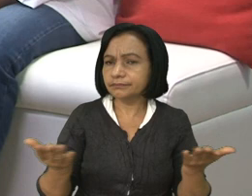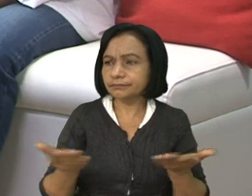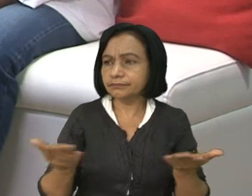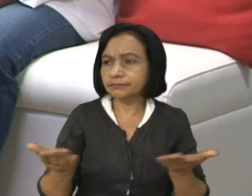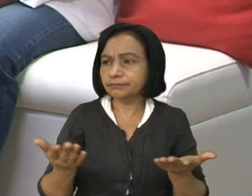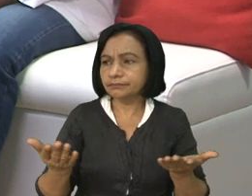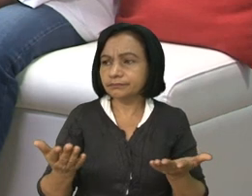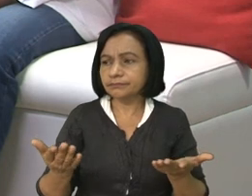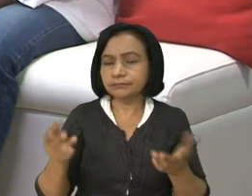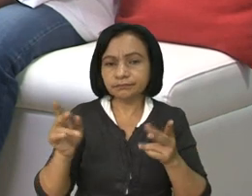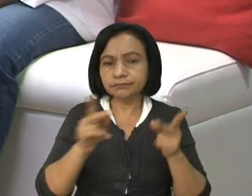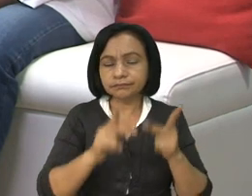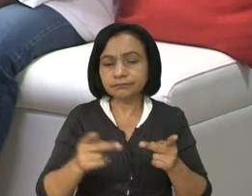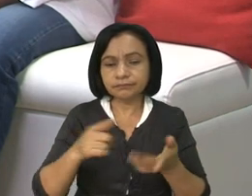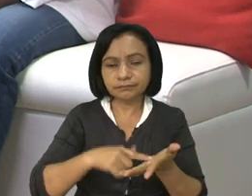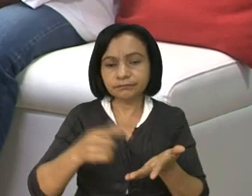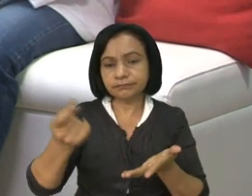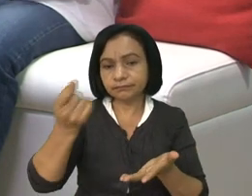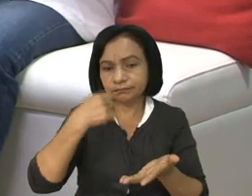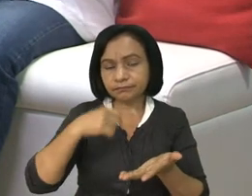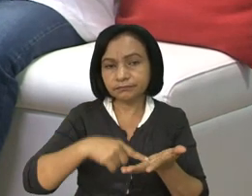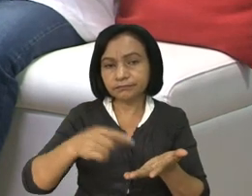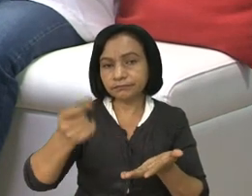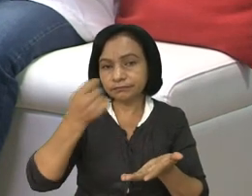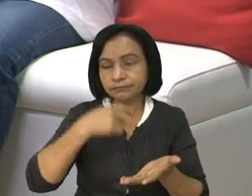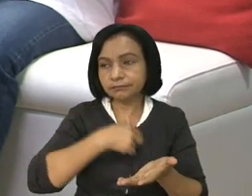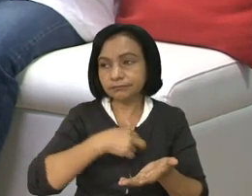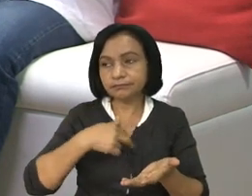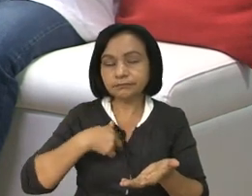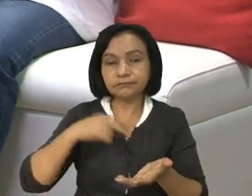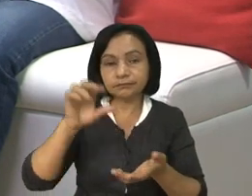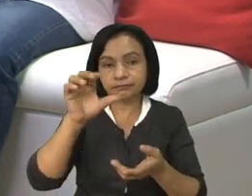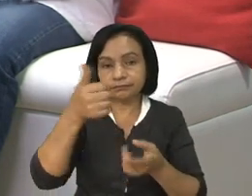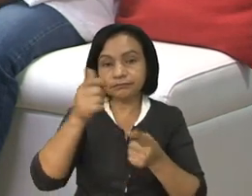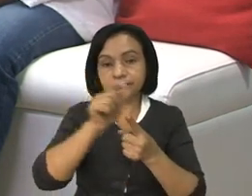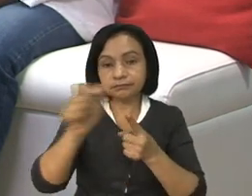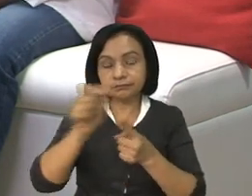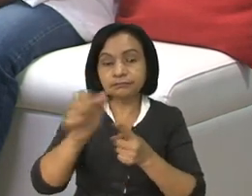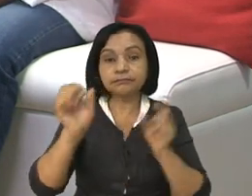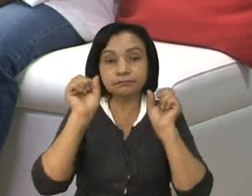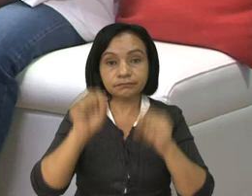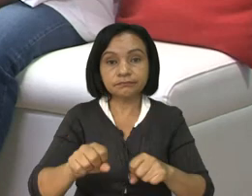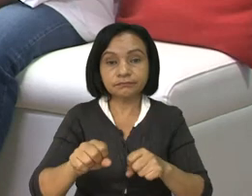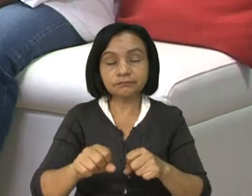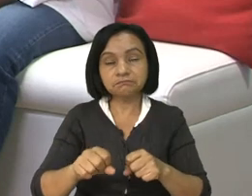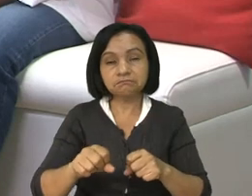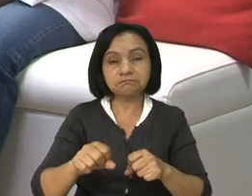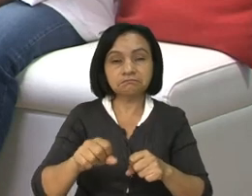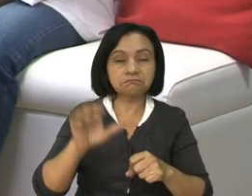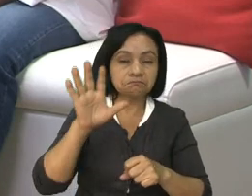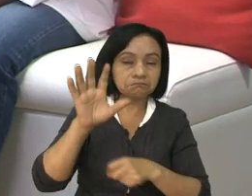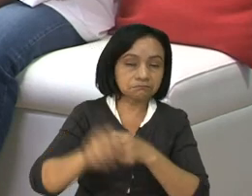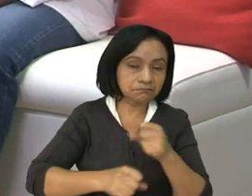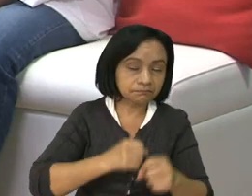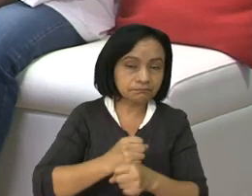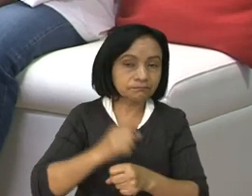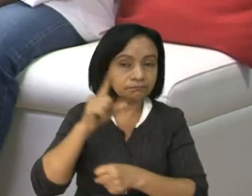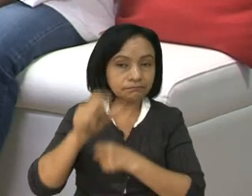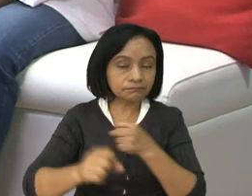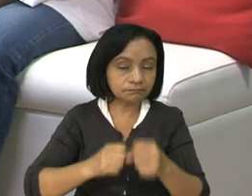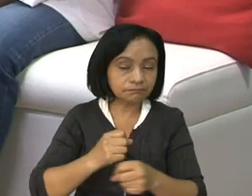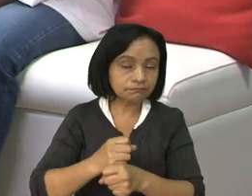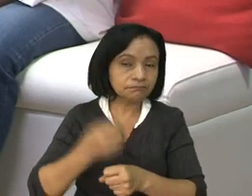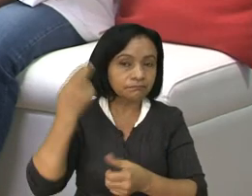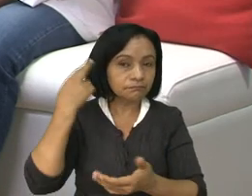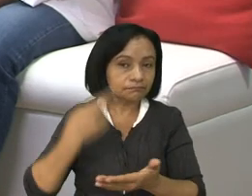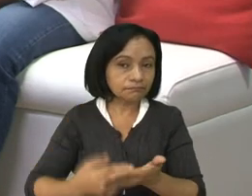de la frecuencia de la desparasitación. Si nosotros lo hacemos cada 6 meses. ¿Cada 6 meses? Pero si yo lo hago cada 5 años, cada 10 años, cada vez que